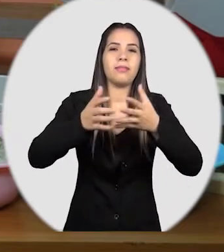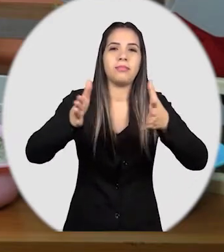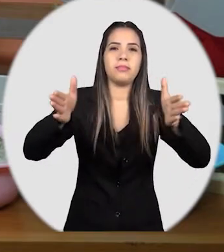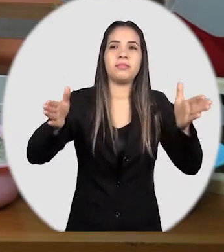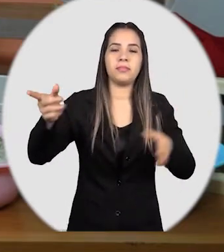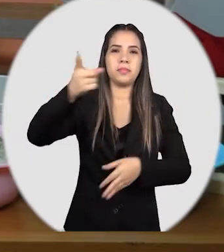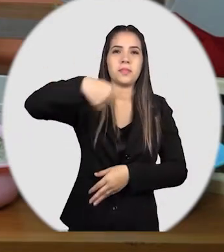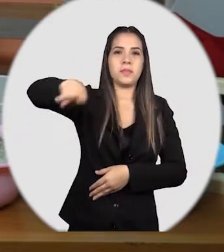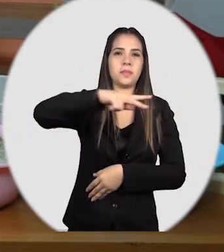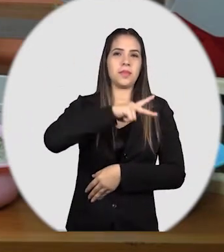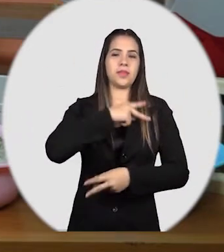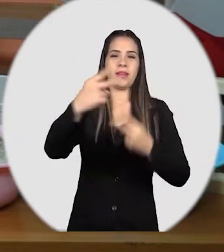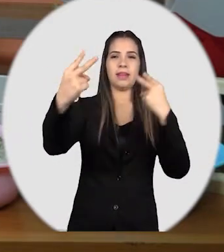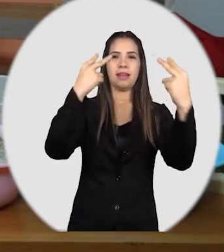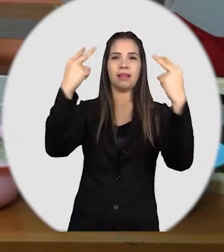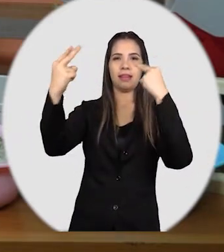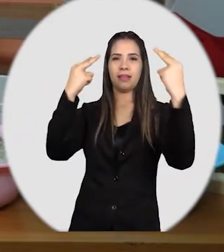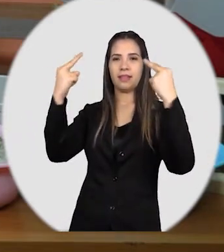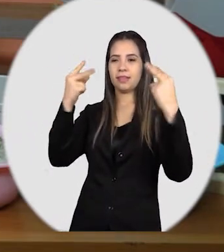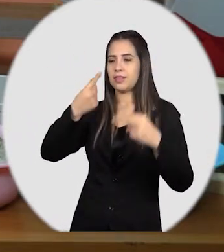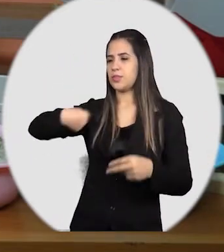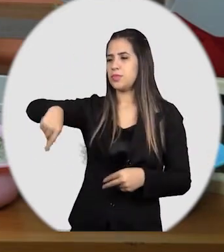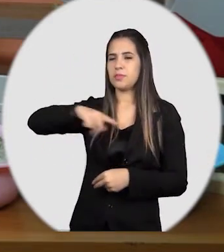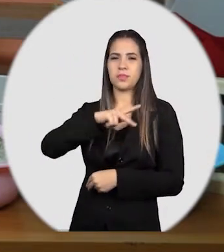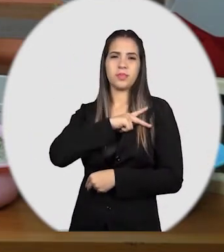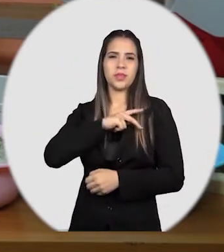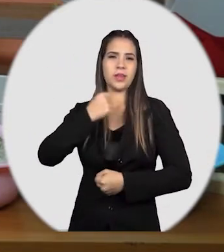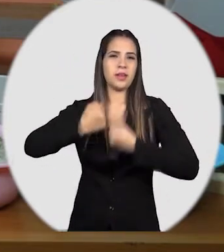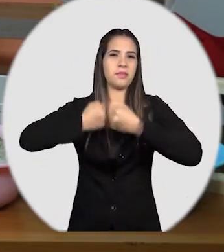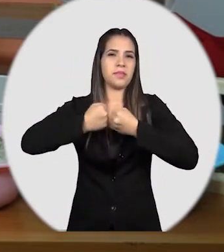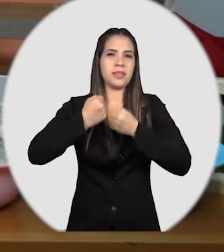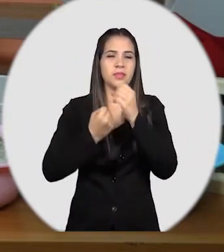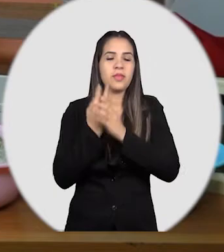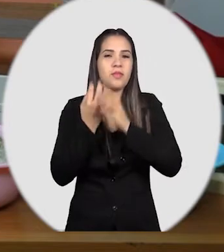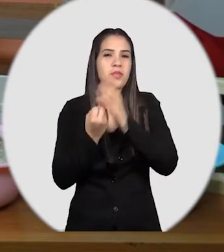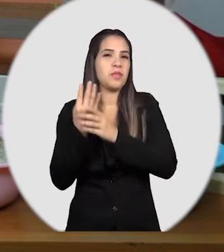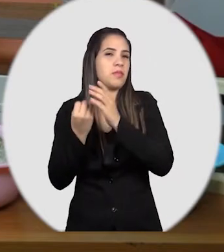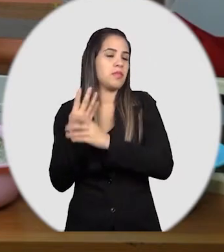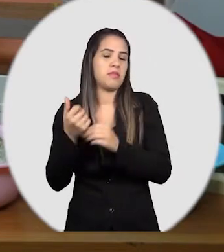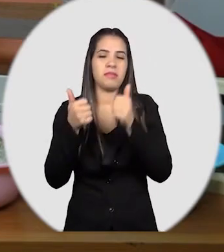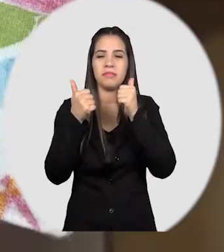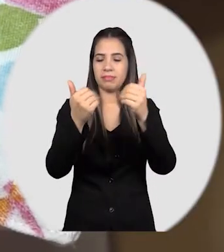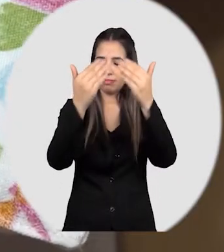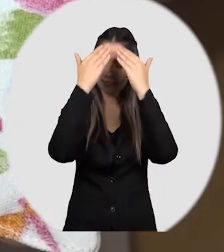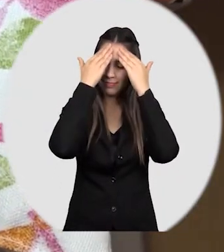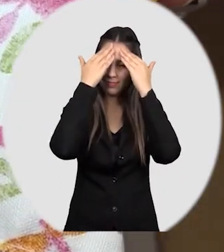le agradezco muchísimo. Y hasta pronto, hasta una nueva edición de Aikuaa.